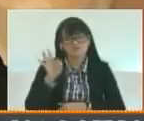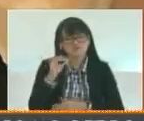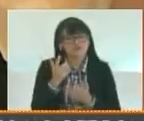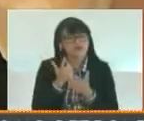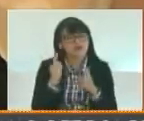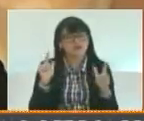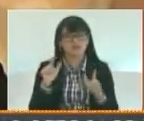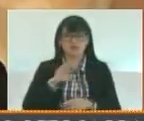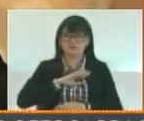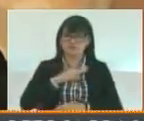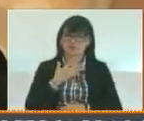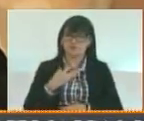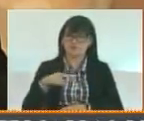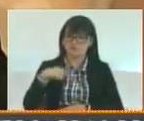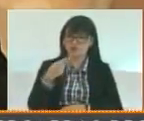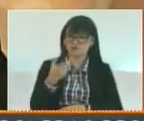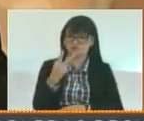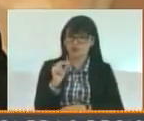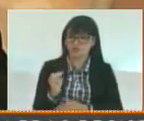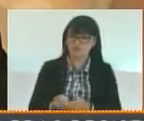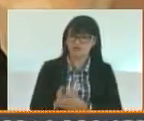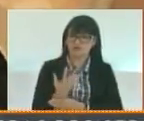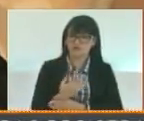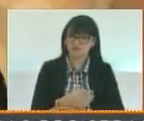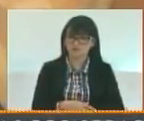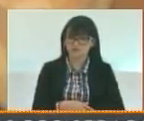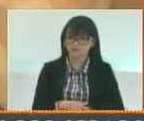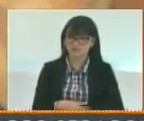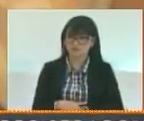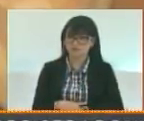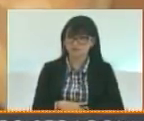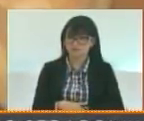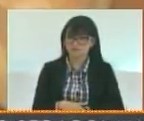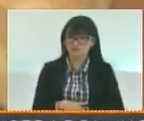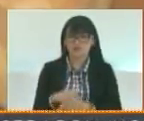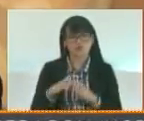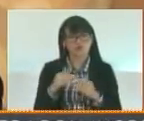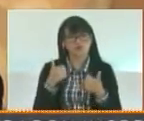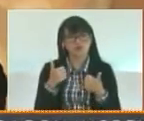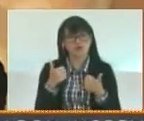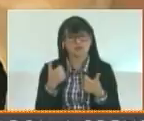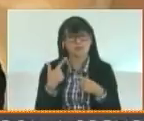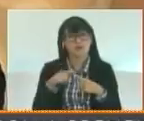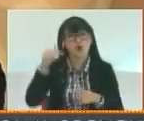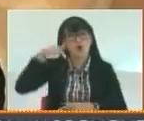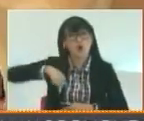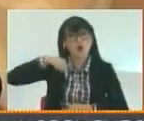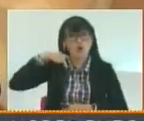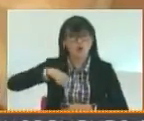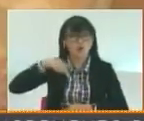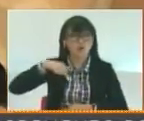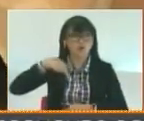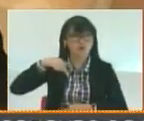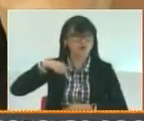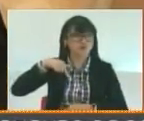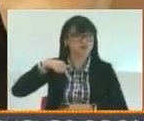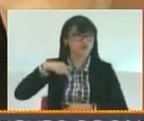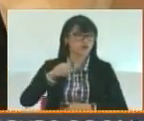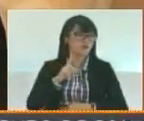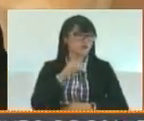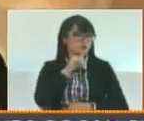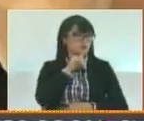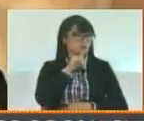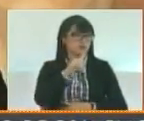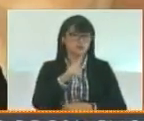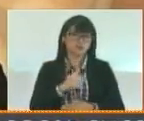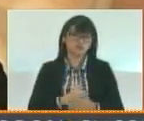libremente el próximo 20 de mayo. Todo ha marchado muy bien, sin embargo, hoy tenemos que hacer una denuncia. Ustedes saben